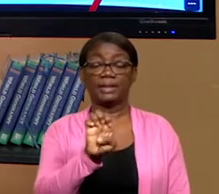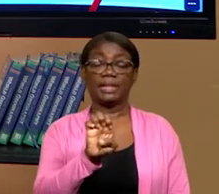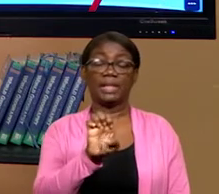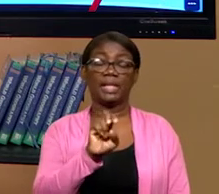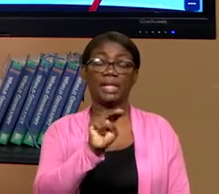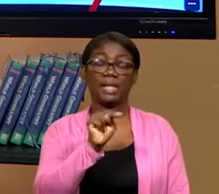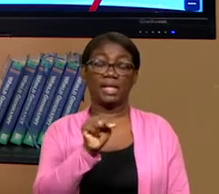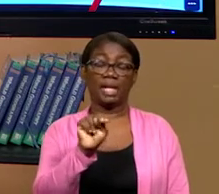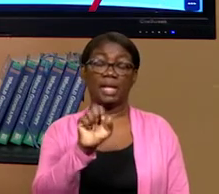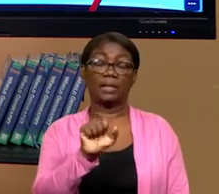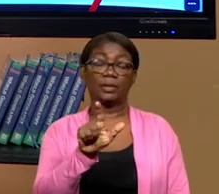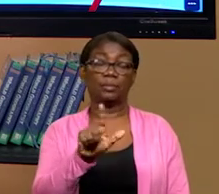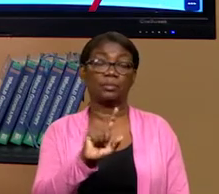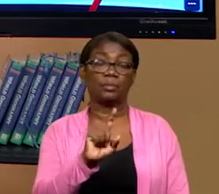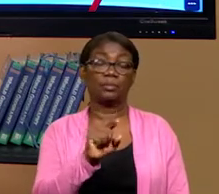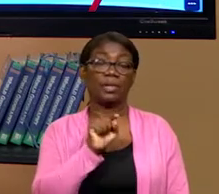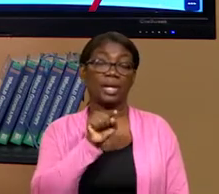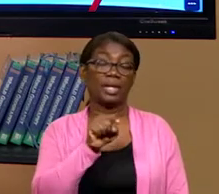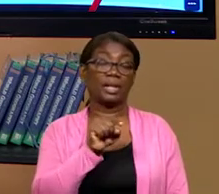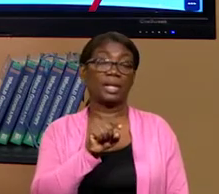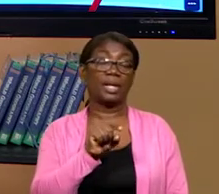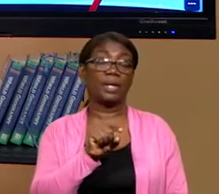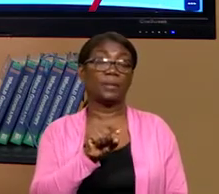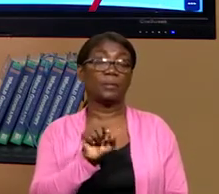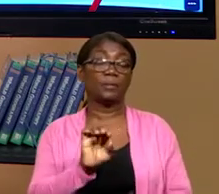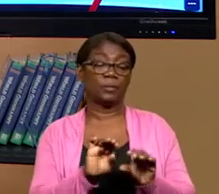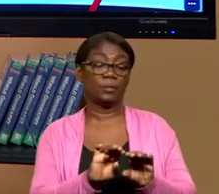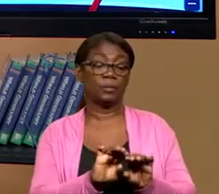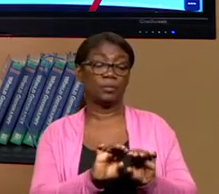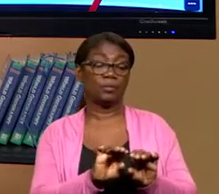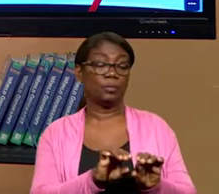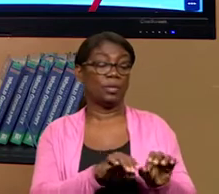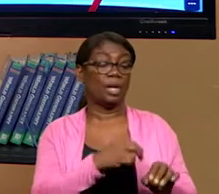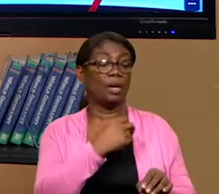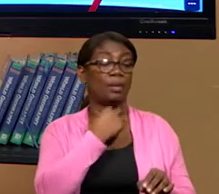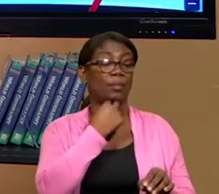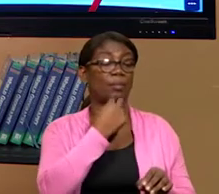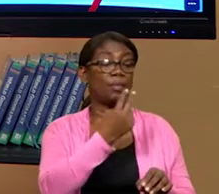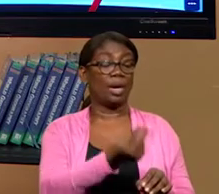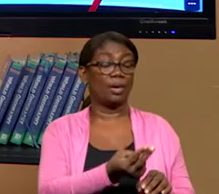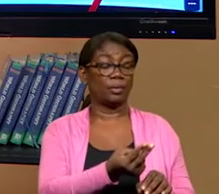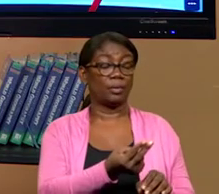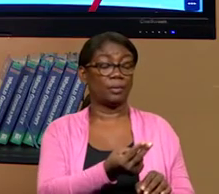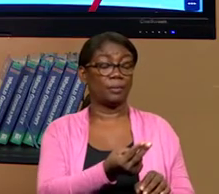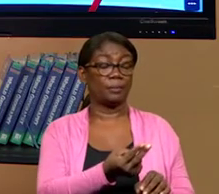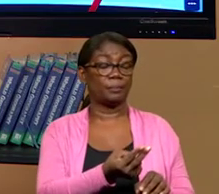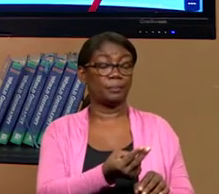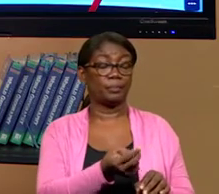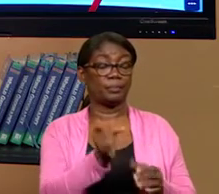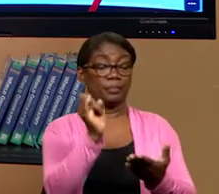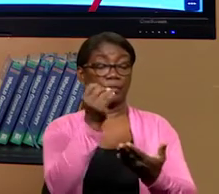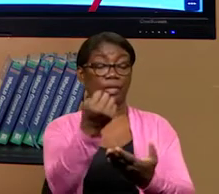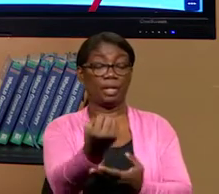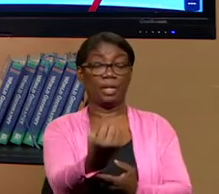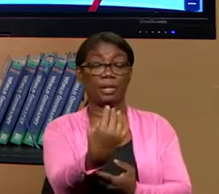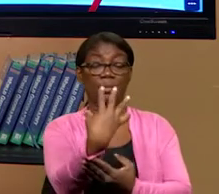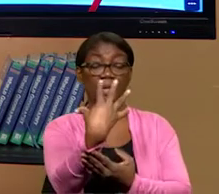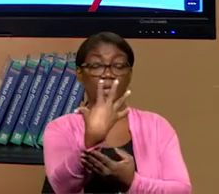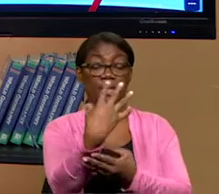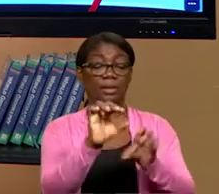¿Dónde se da o en qué etapa se da la separación de las señales audio e imagen?